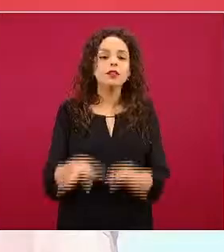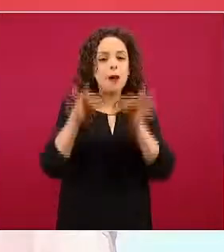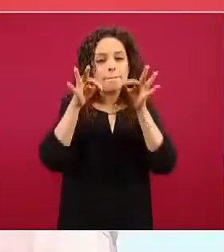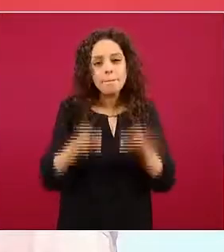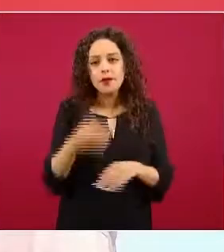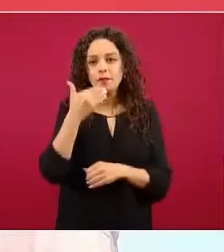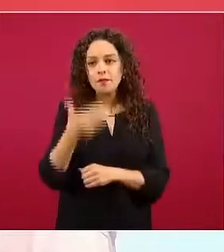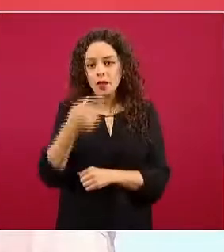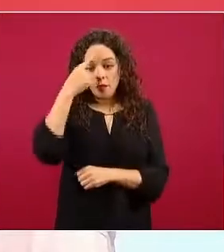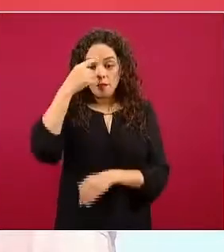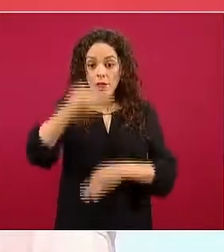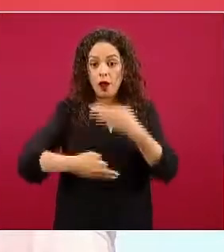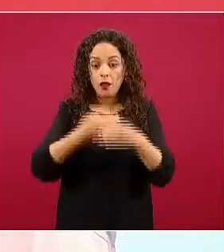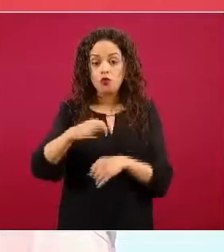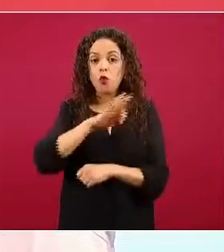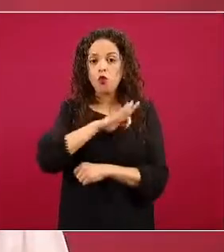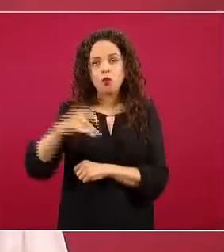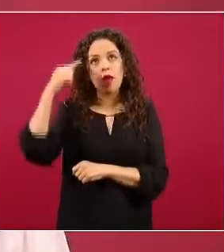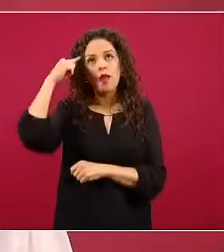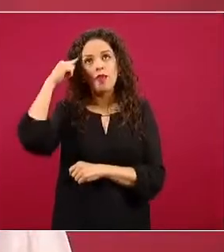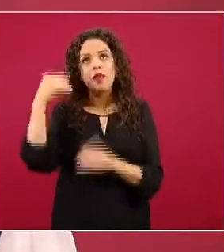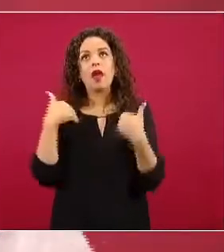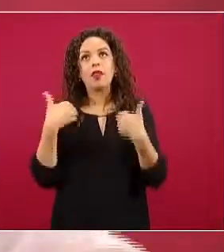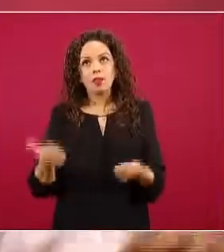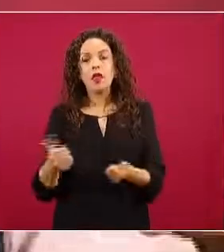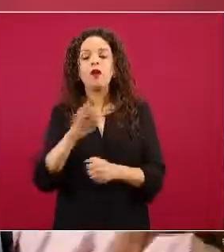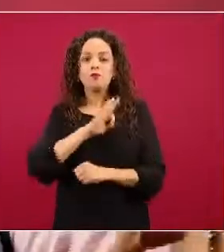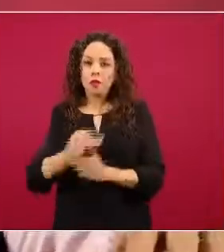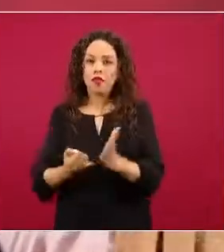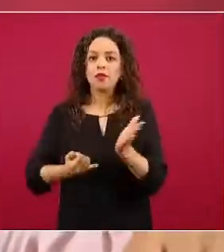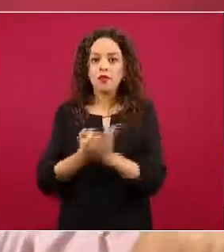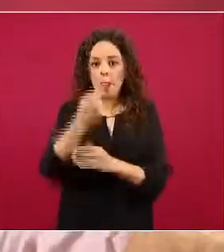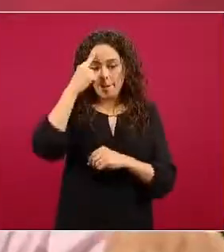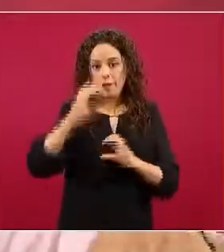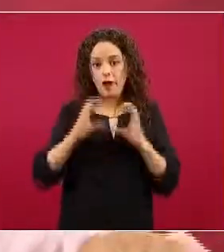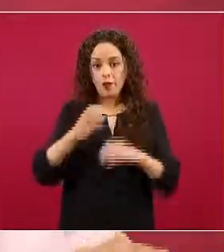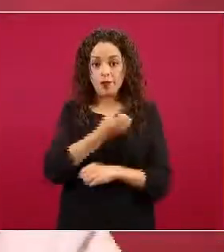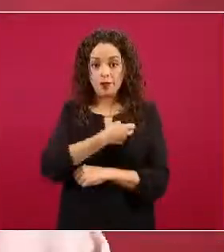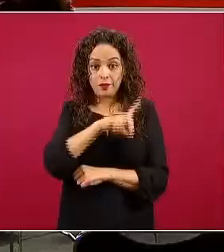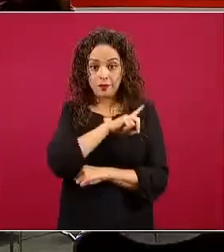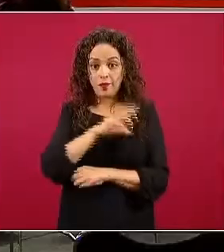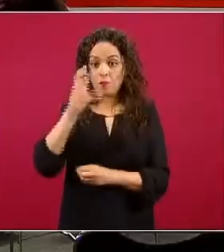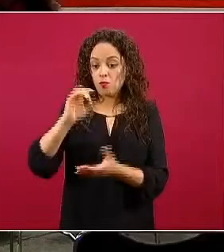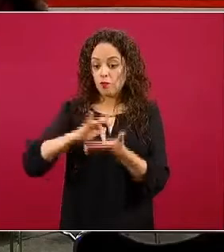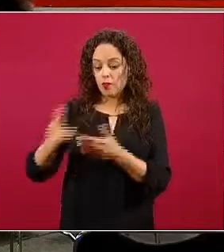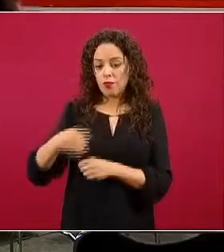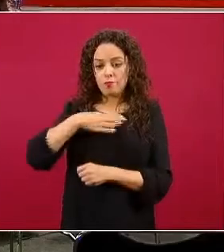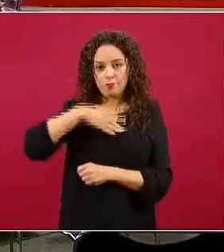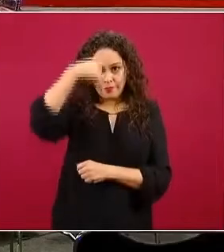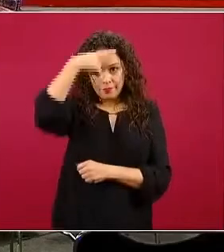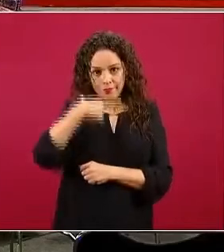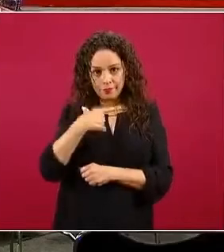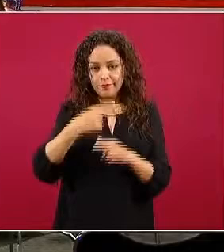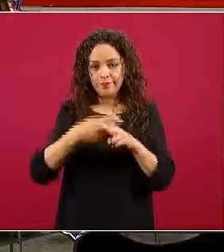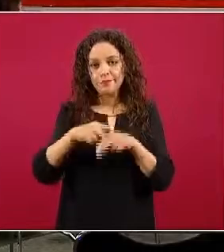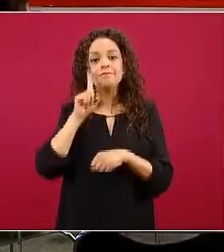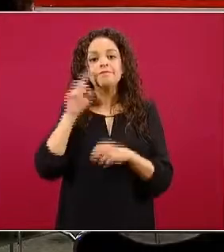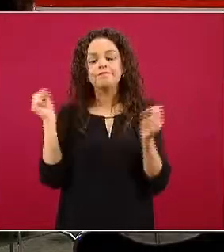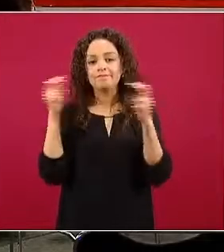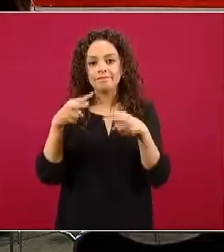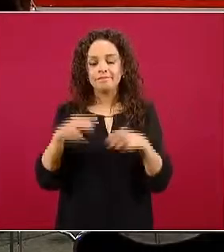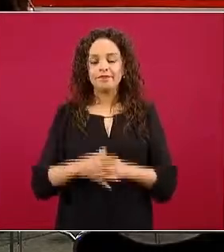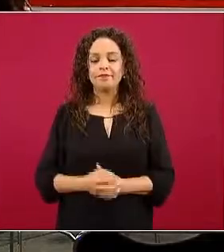para que todos tomemos mejores decisiones más saludables. Muchísimas gracias. Buenas noches y hasta mañana.